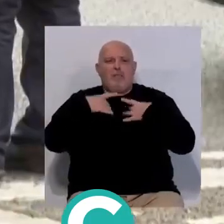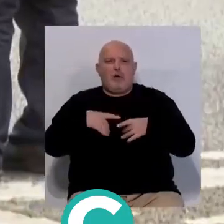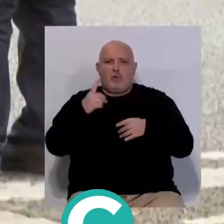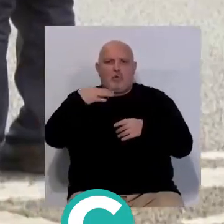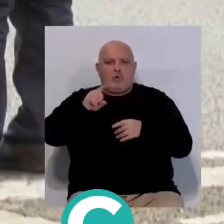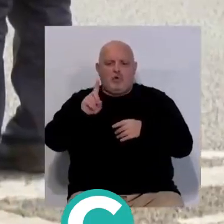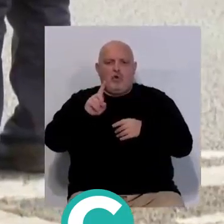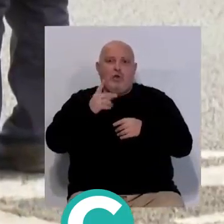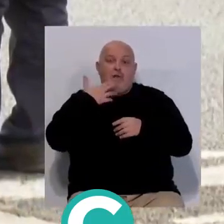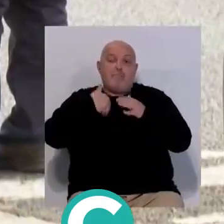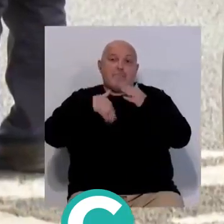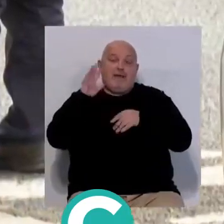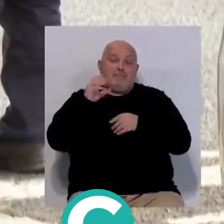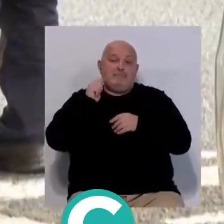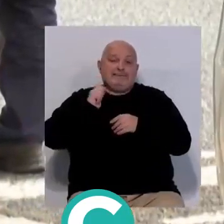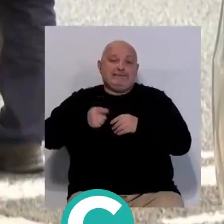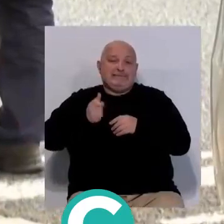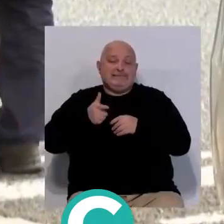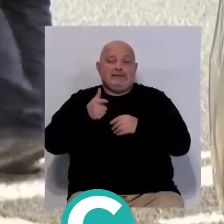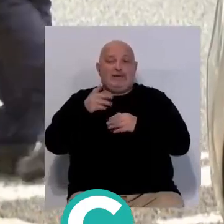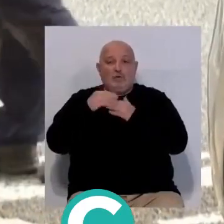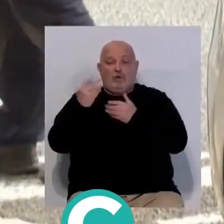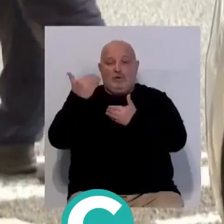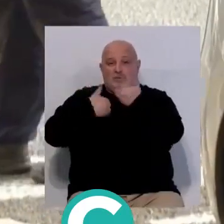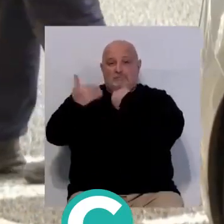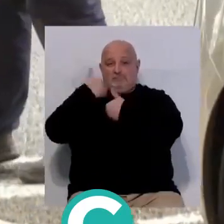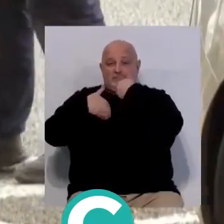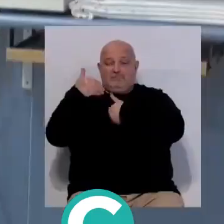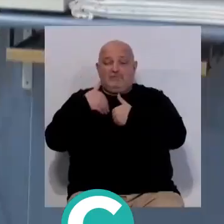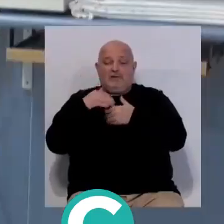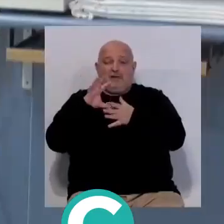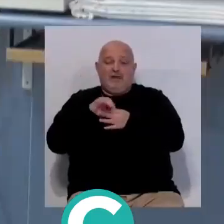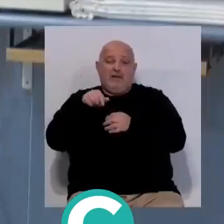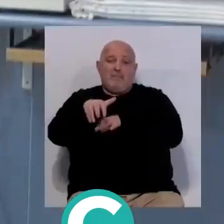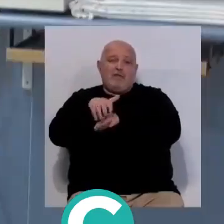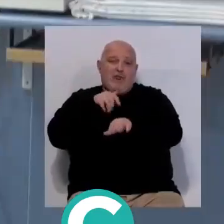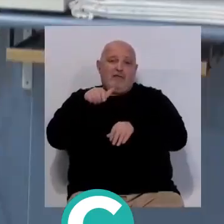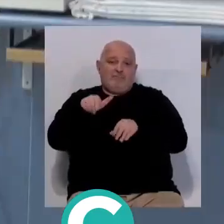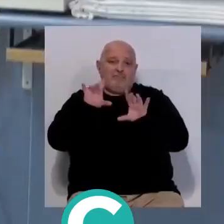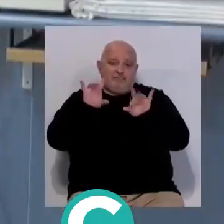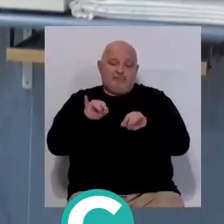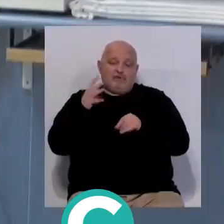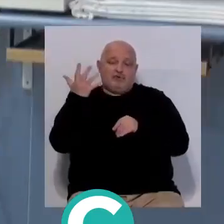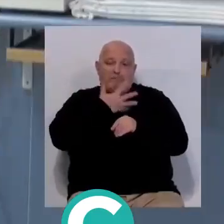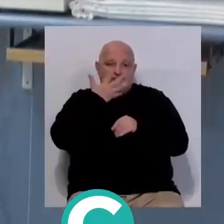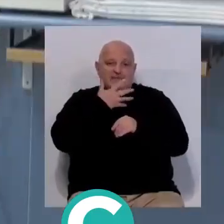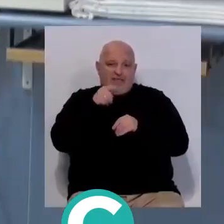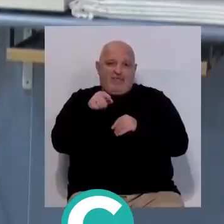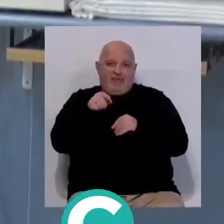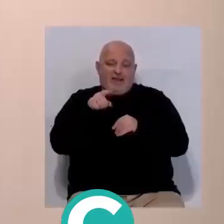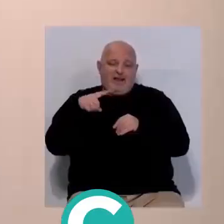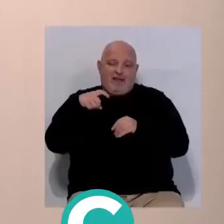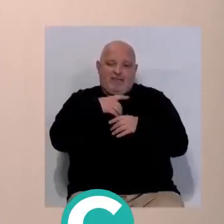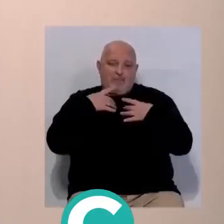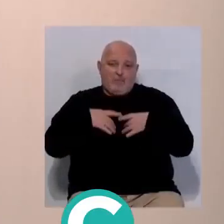verdad que el gran volumen de pacientes que van a optar a un tratamiento quirúrgico van a ser sospechas de